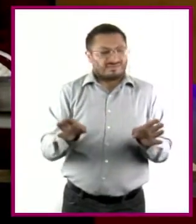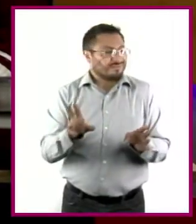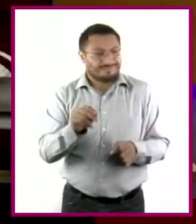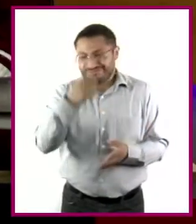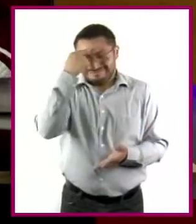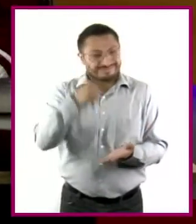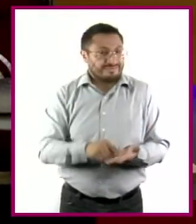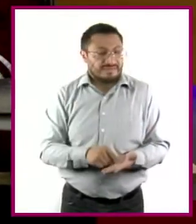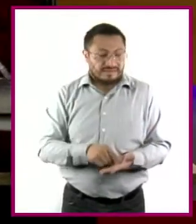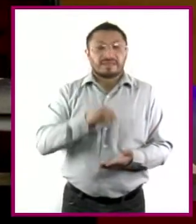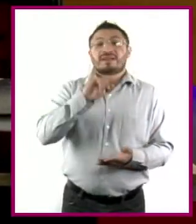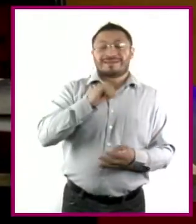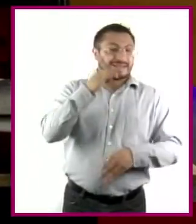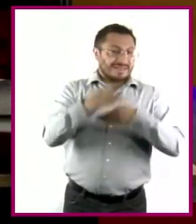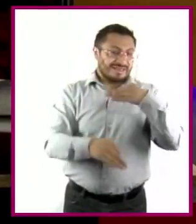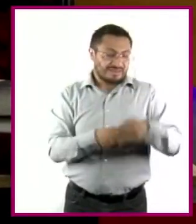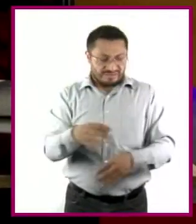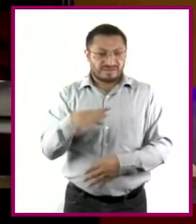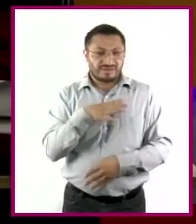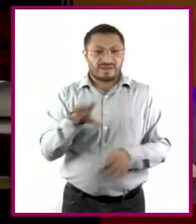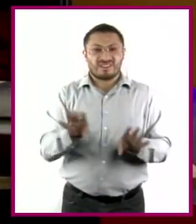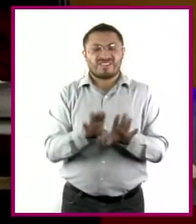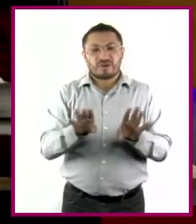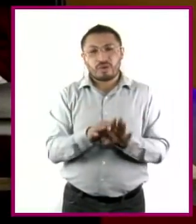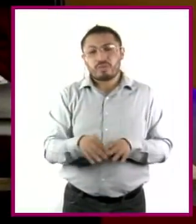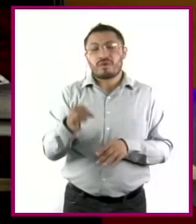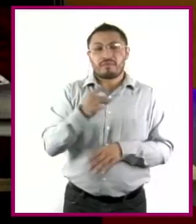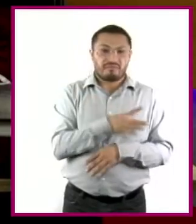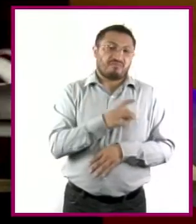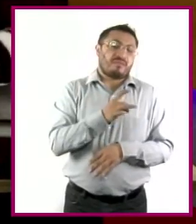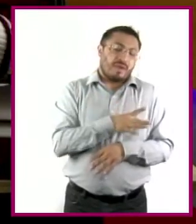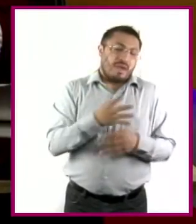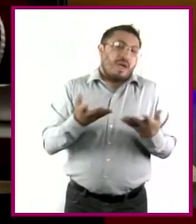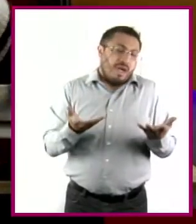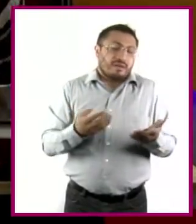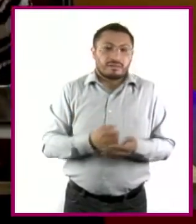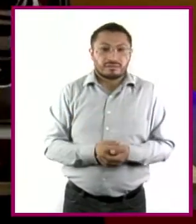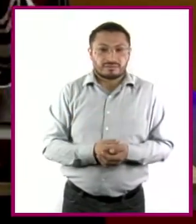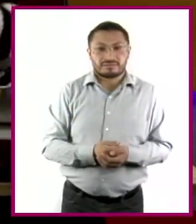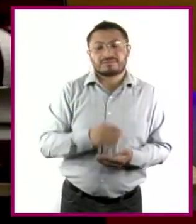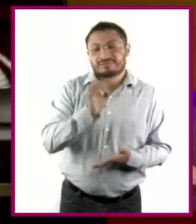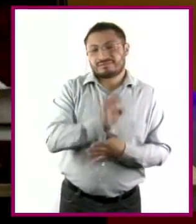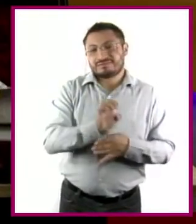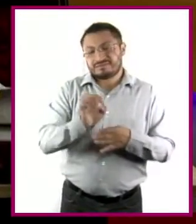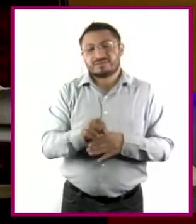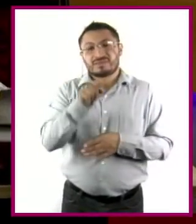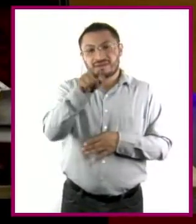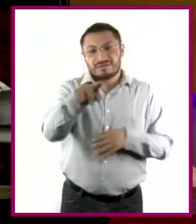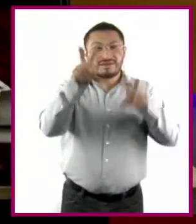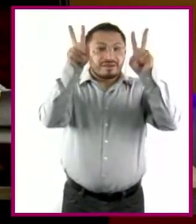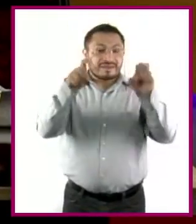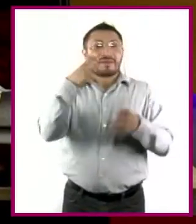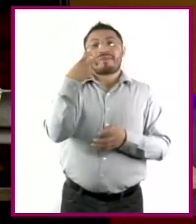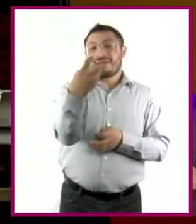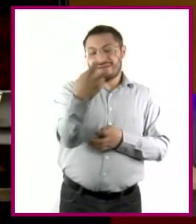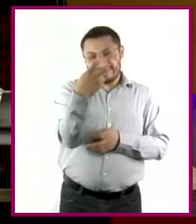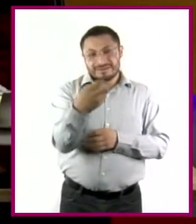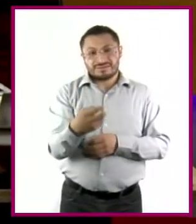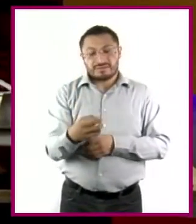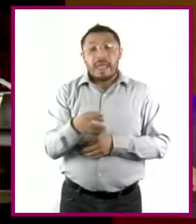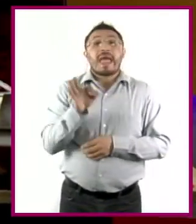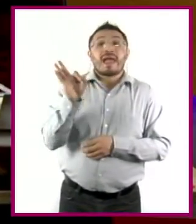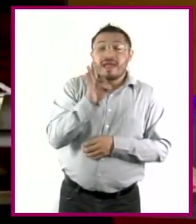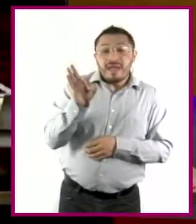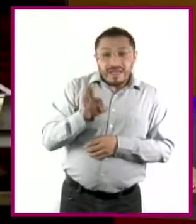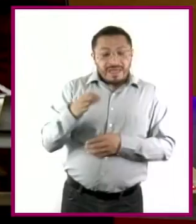Vivi? Todas y todos tenemos nuestras debilidades y nuestros miedos. Ah, pues haz un ensayo sobre eso. ¡Ay, puede ser!